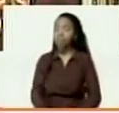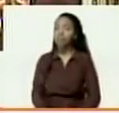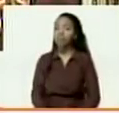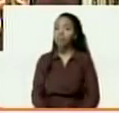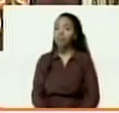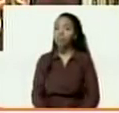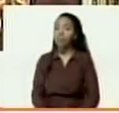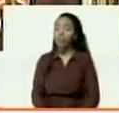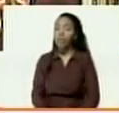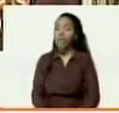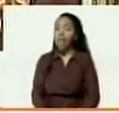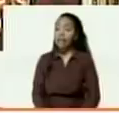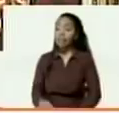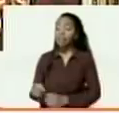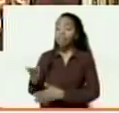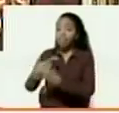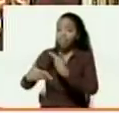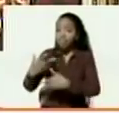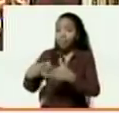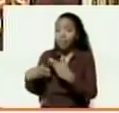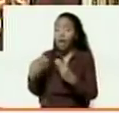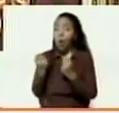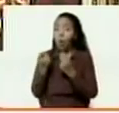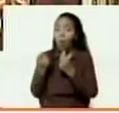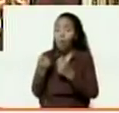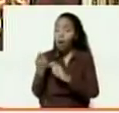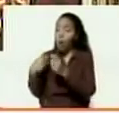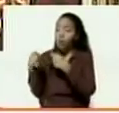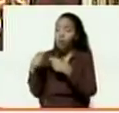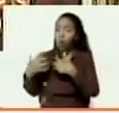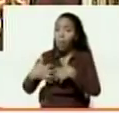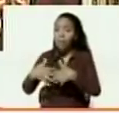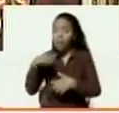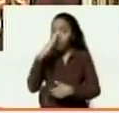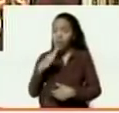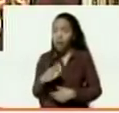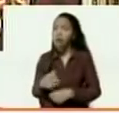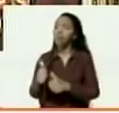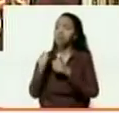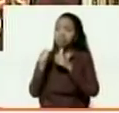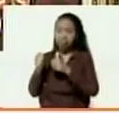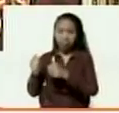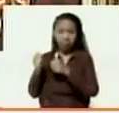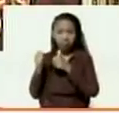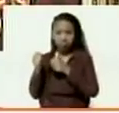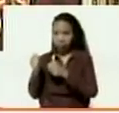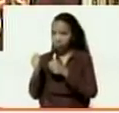las relaciones económicas y comerciales con los empresarios brasileños son muy buenas.